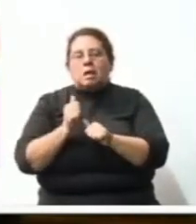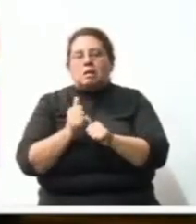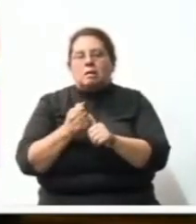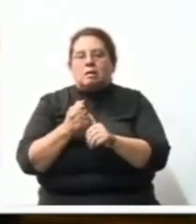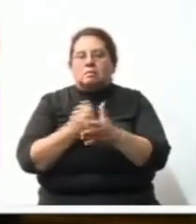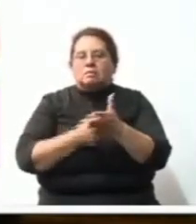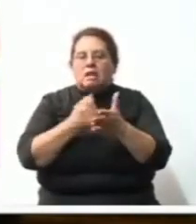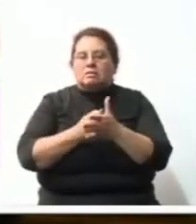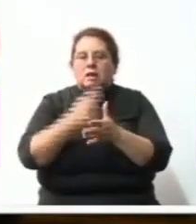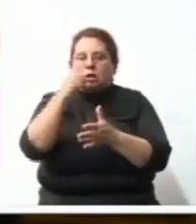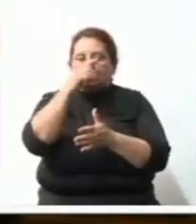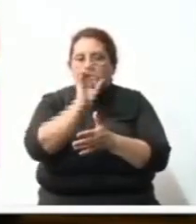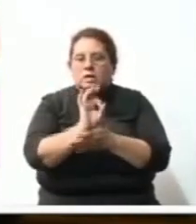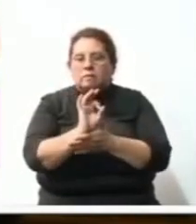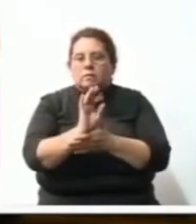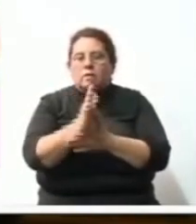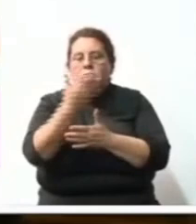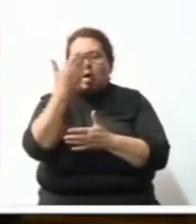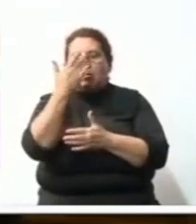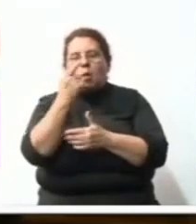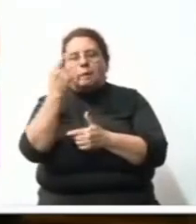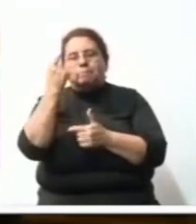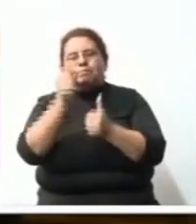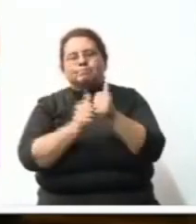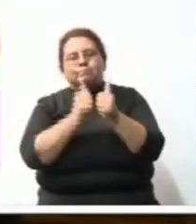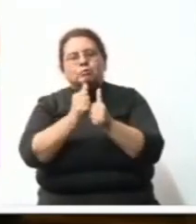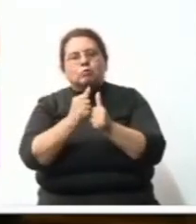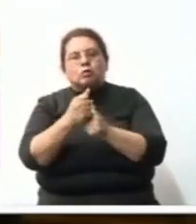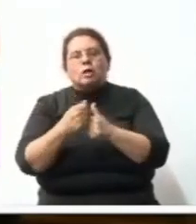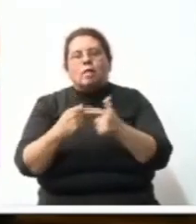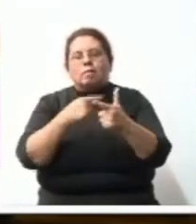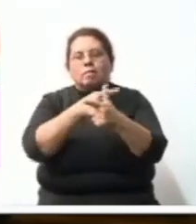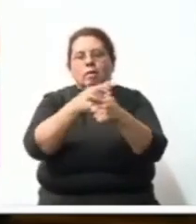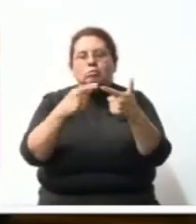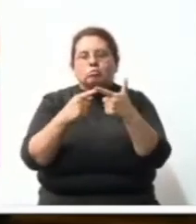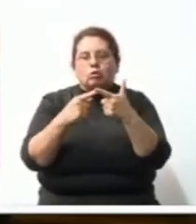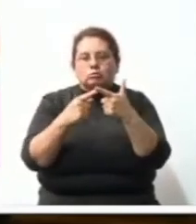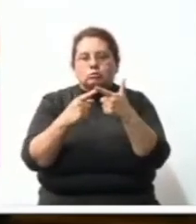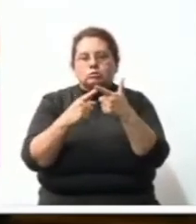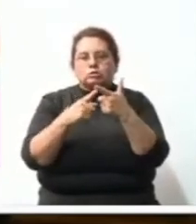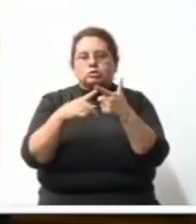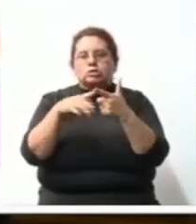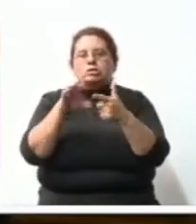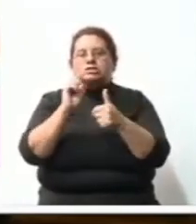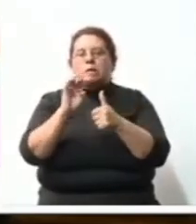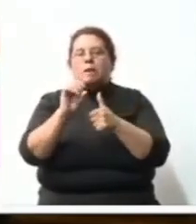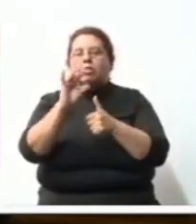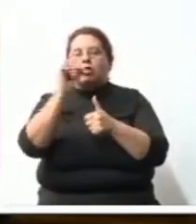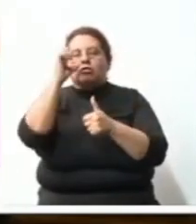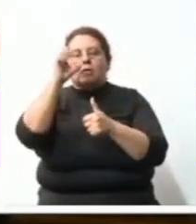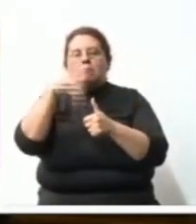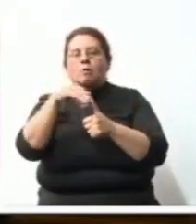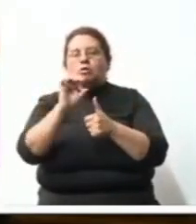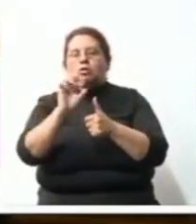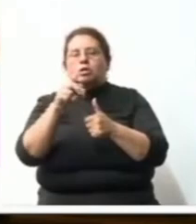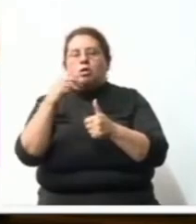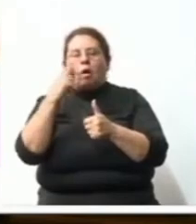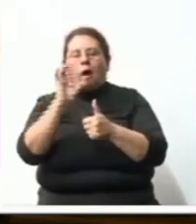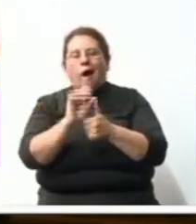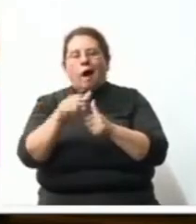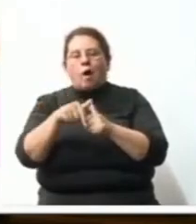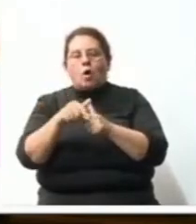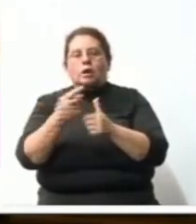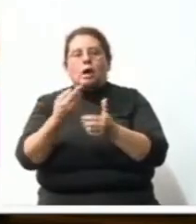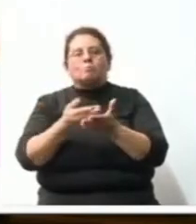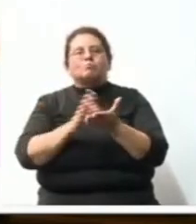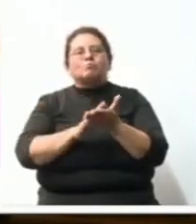demonios la teoría de los dos demonios y ahora este nuevo relato llamado memoria completa que